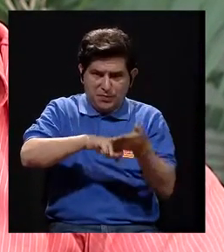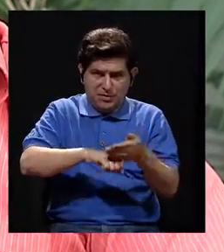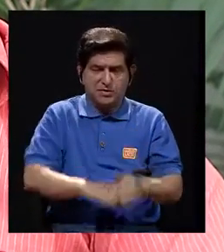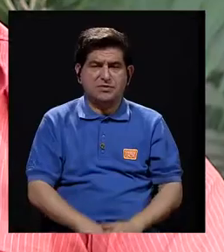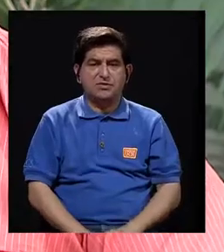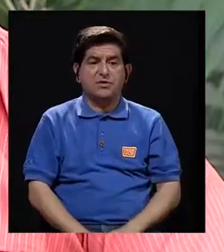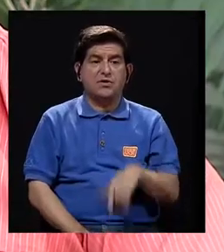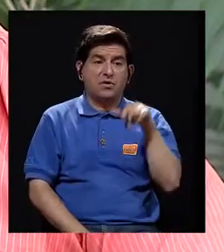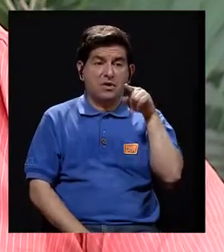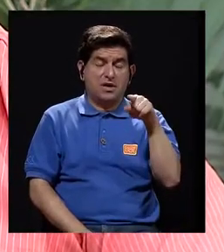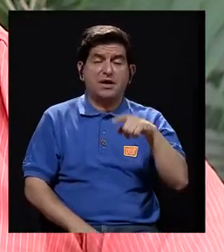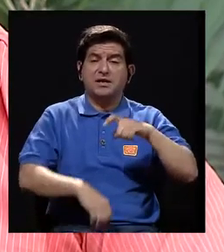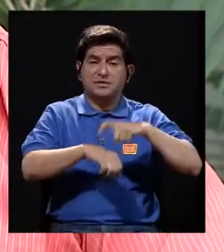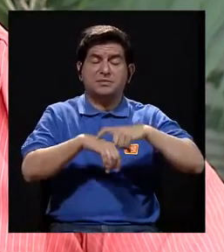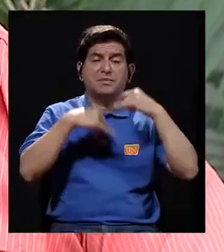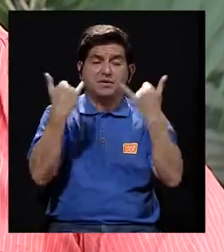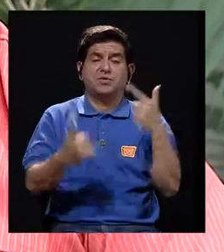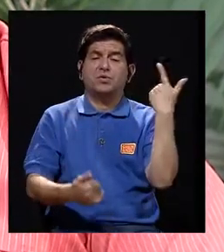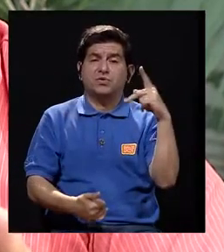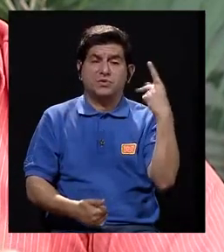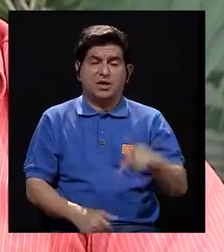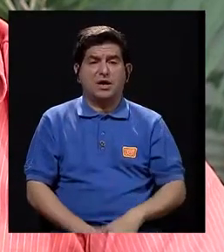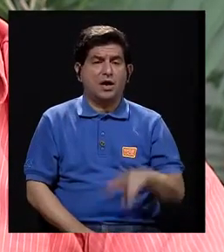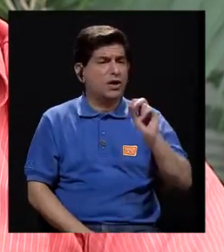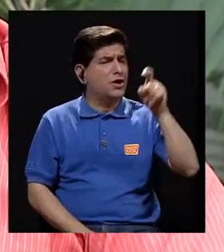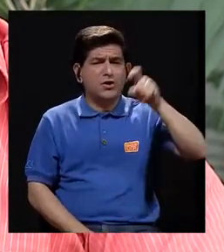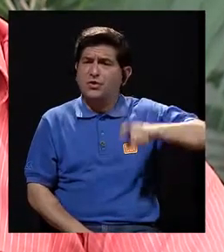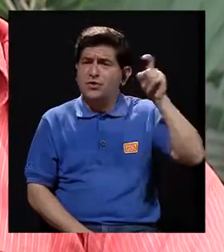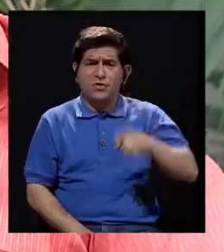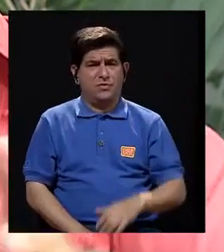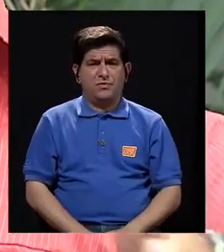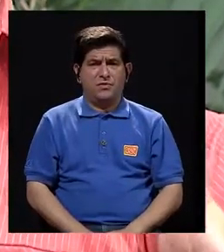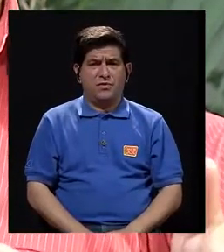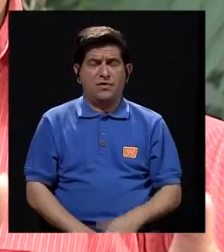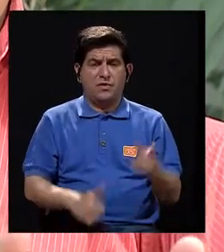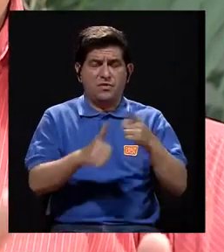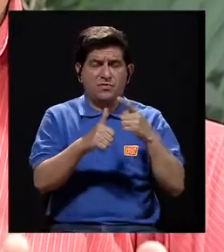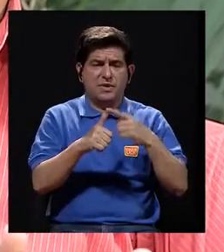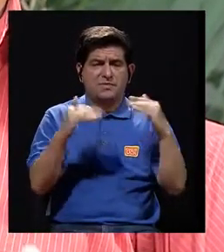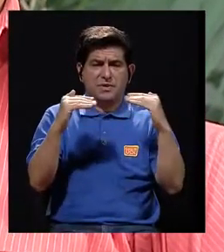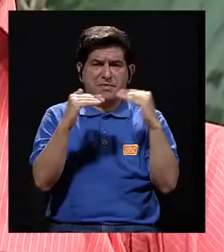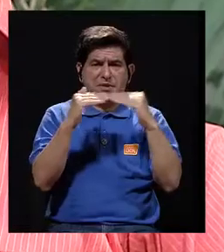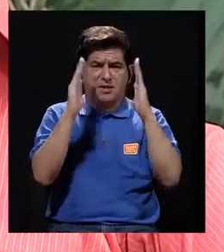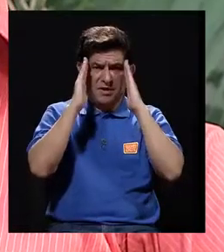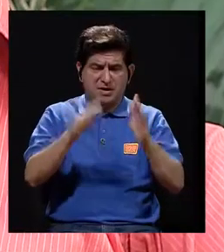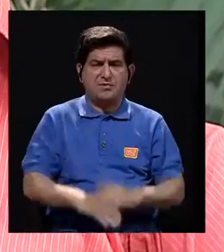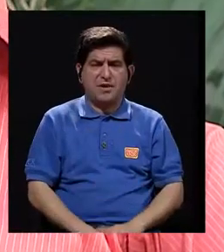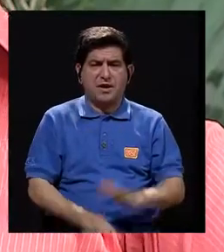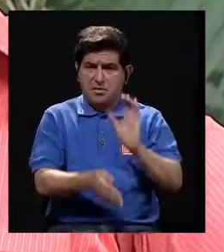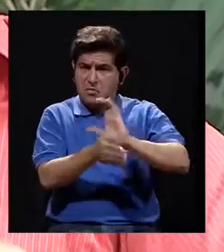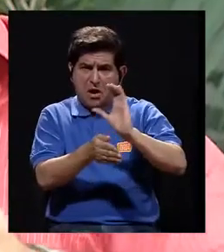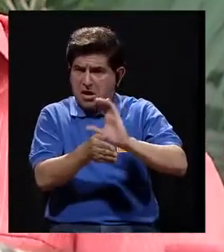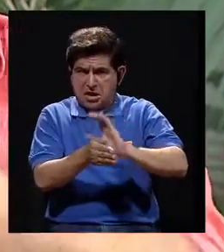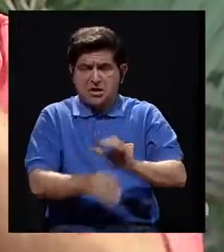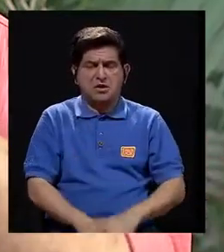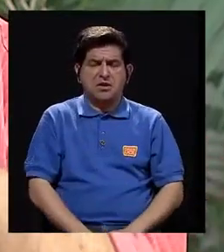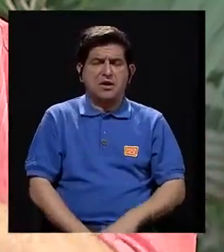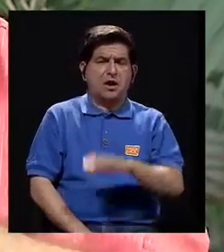embarazo y se vuelve ya un embarazo de riesgo, innecesariamente. Entonces cambia del primer nivel de atención, que son las clínicas o los